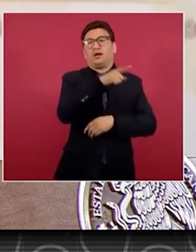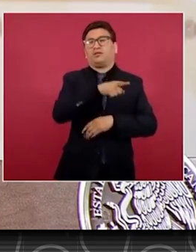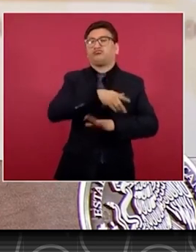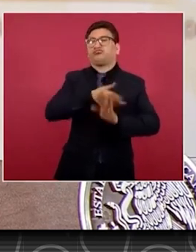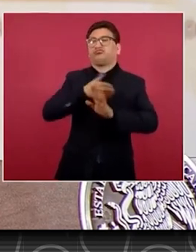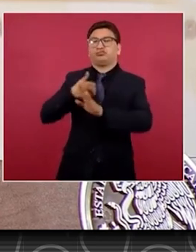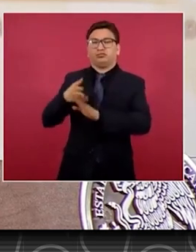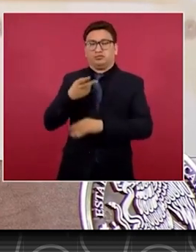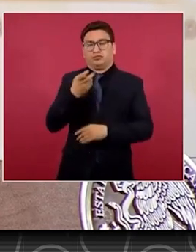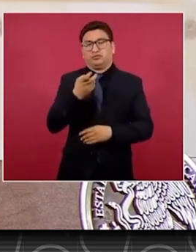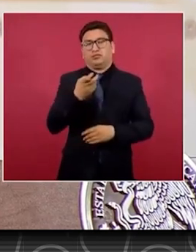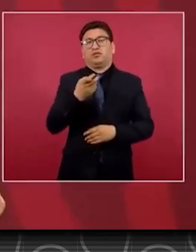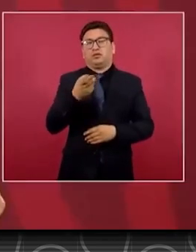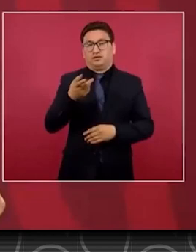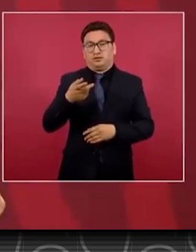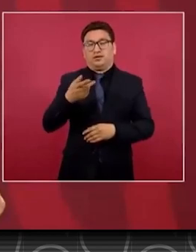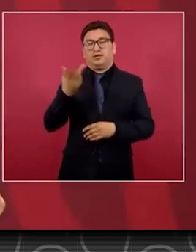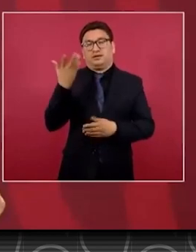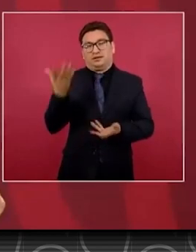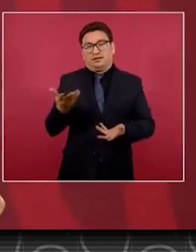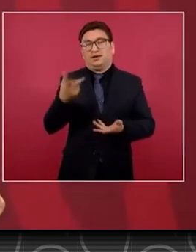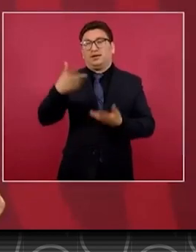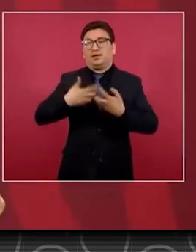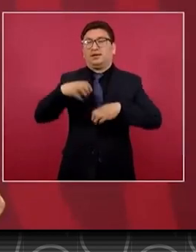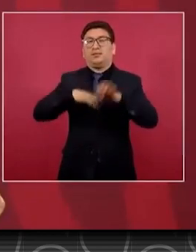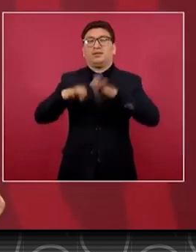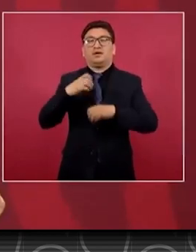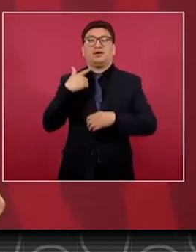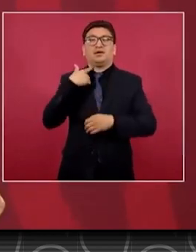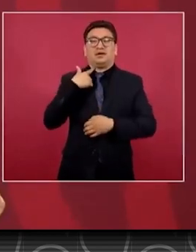y le vendían medicamentos al gobierno.